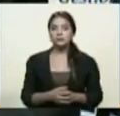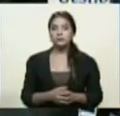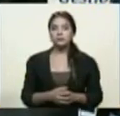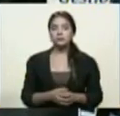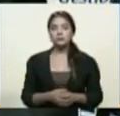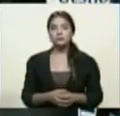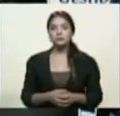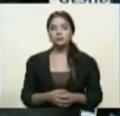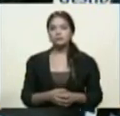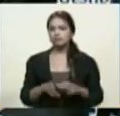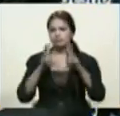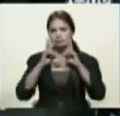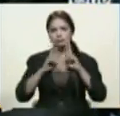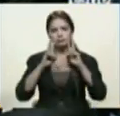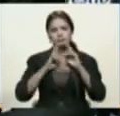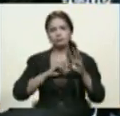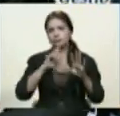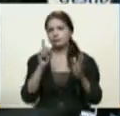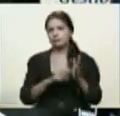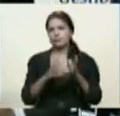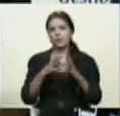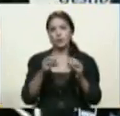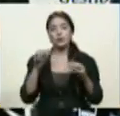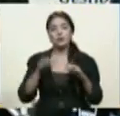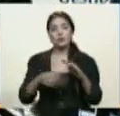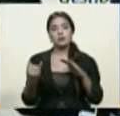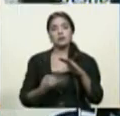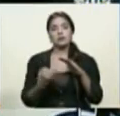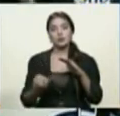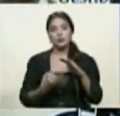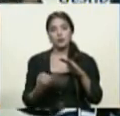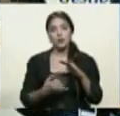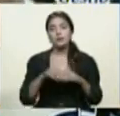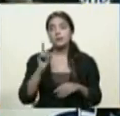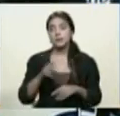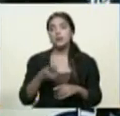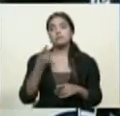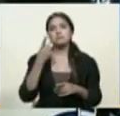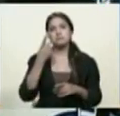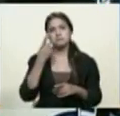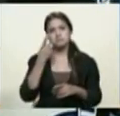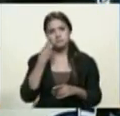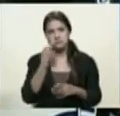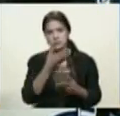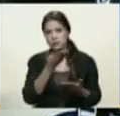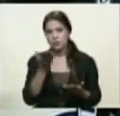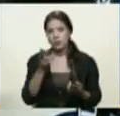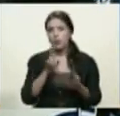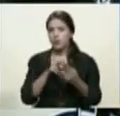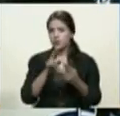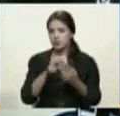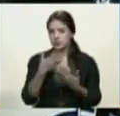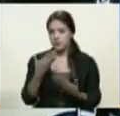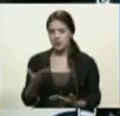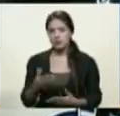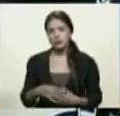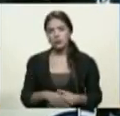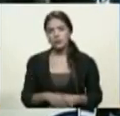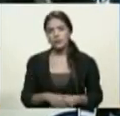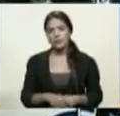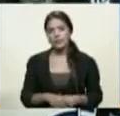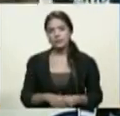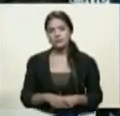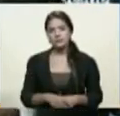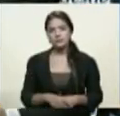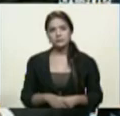la depuración de esta institución y al mismo tiempo el reconocimiento y vamos a